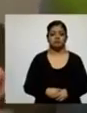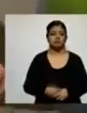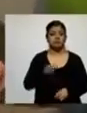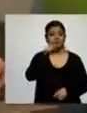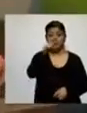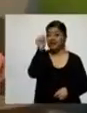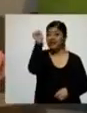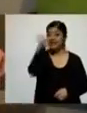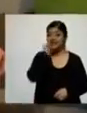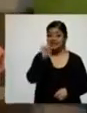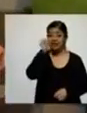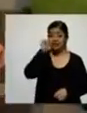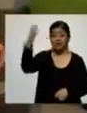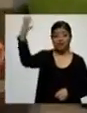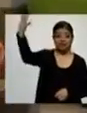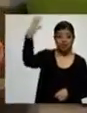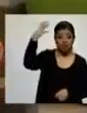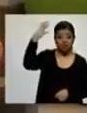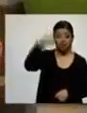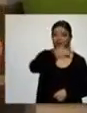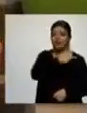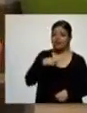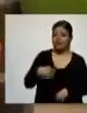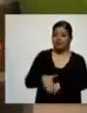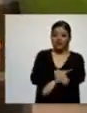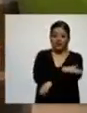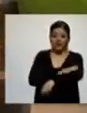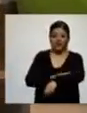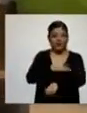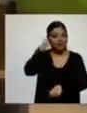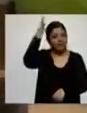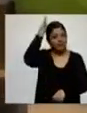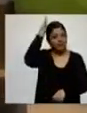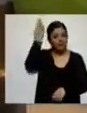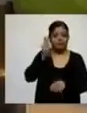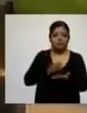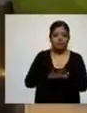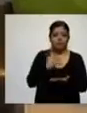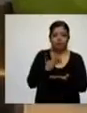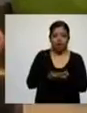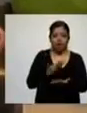Siempre que estés al sol, tienes que llevar crema y el pelo mojado.